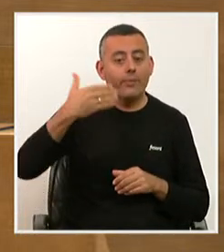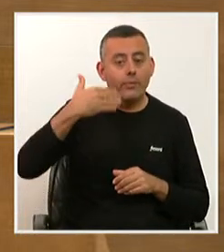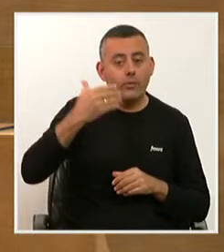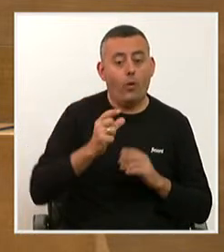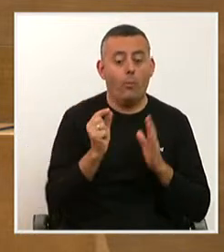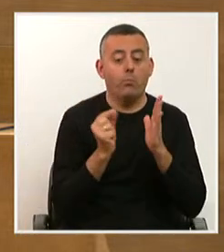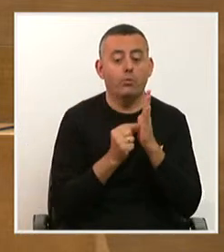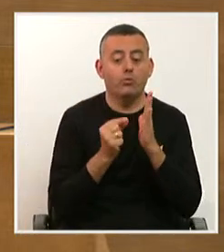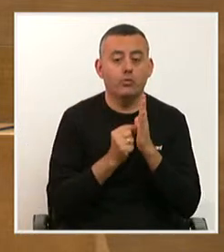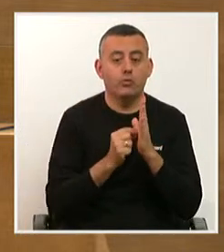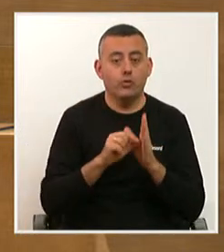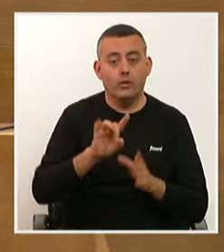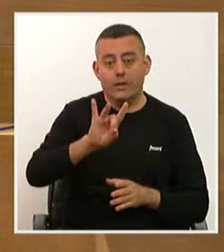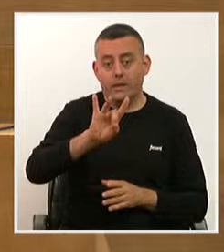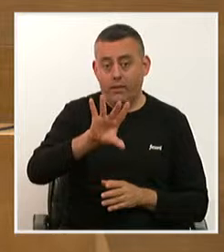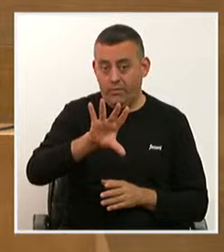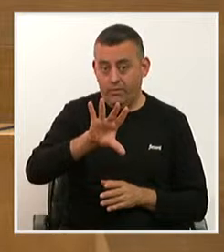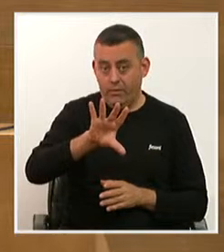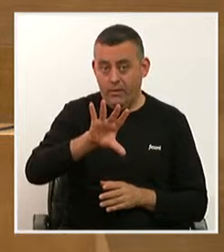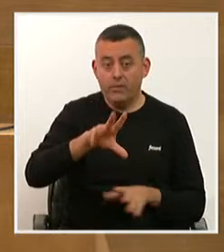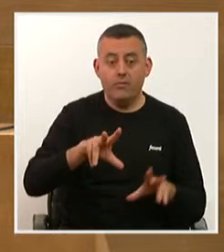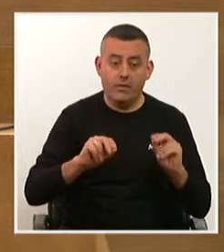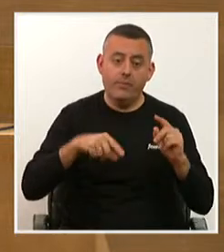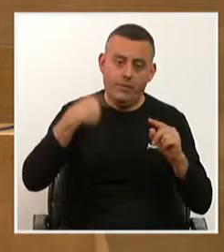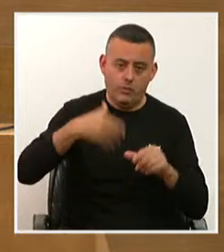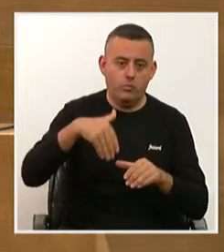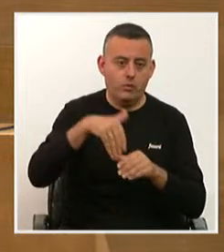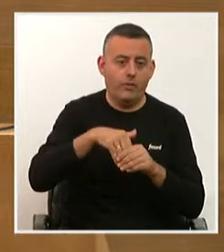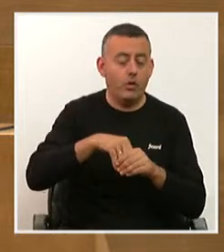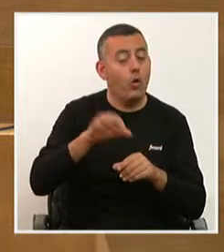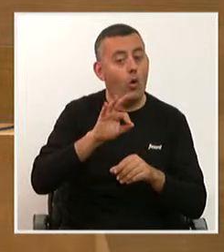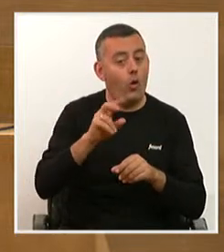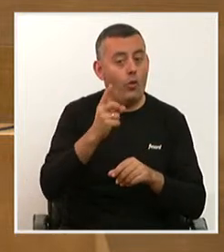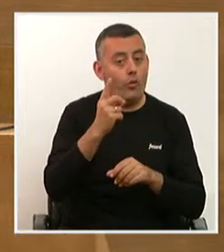punto 15 y no antes de las